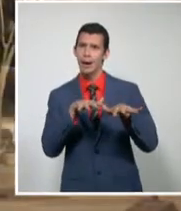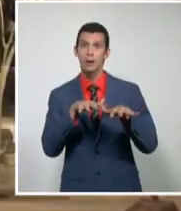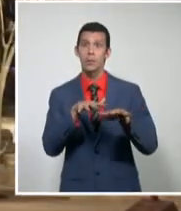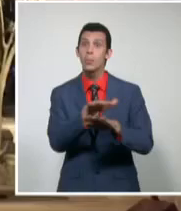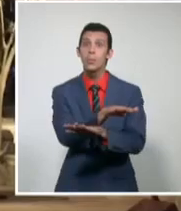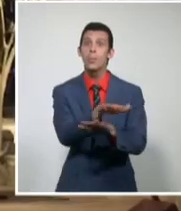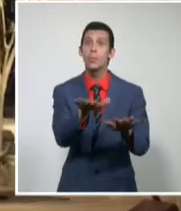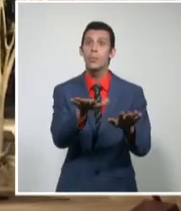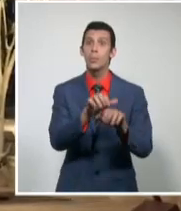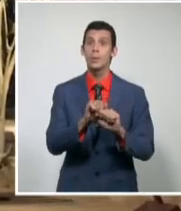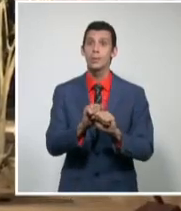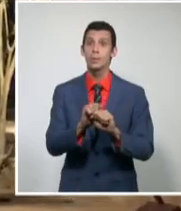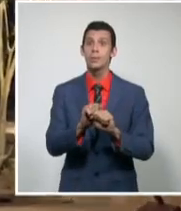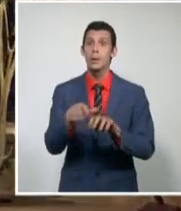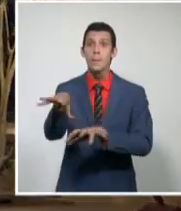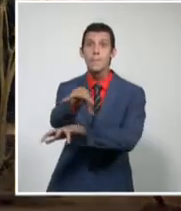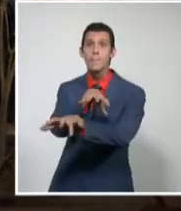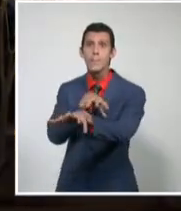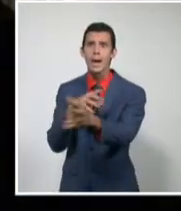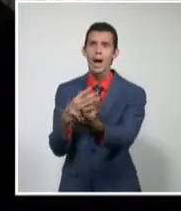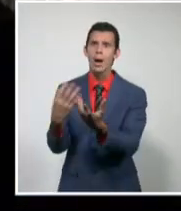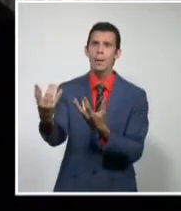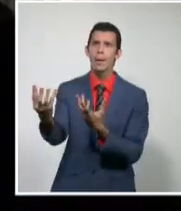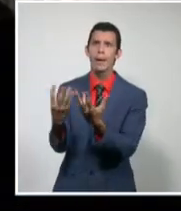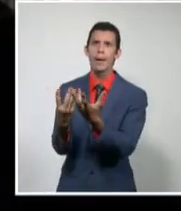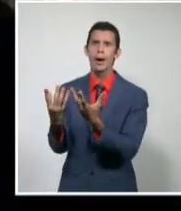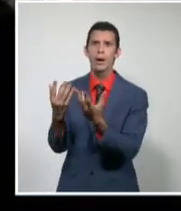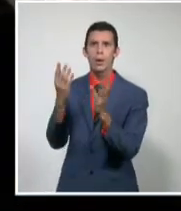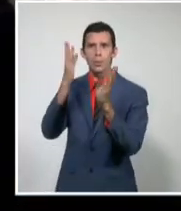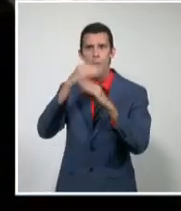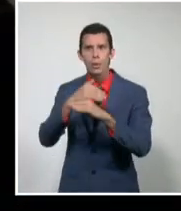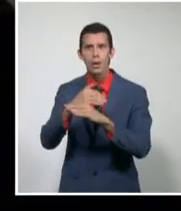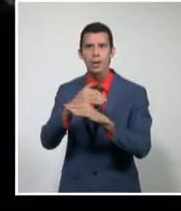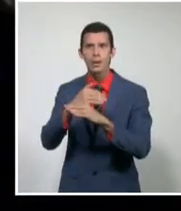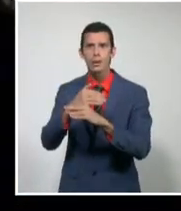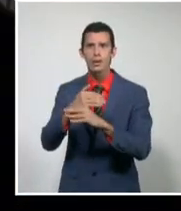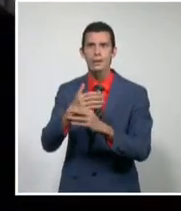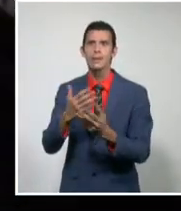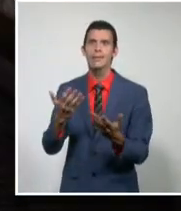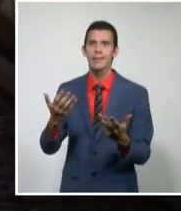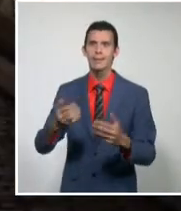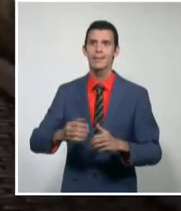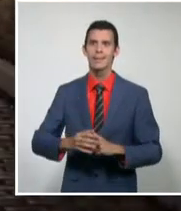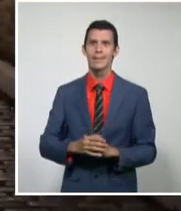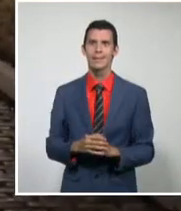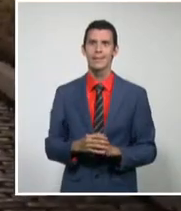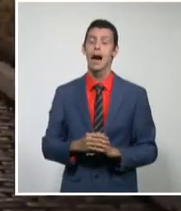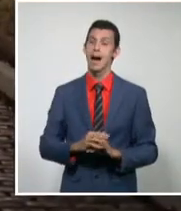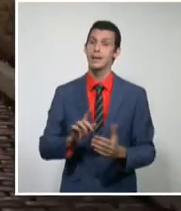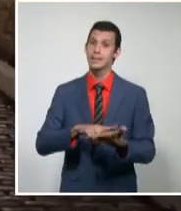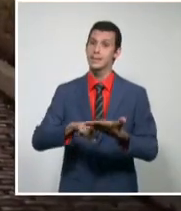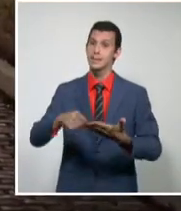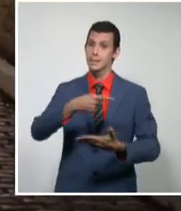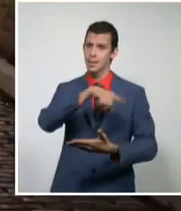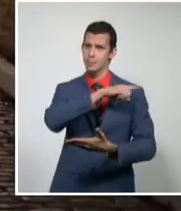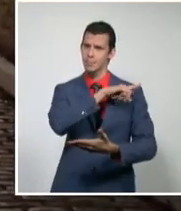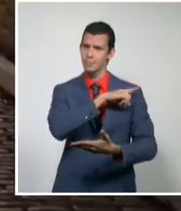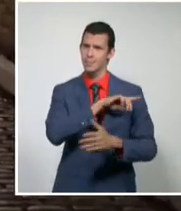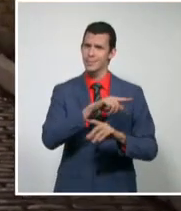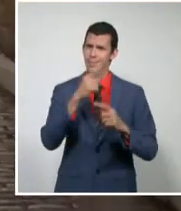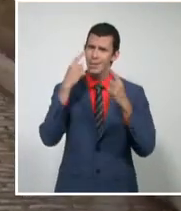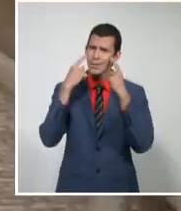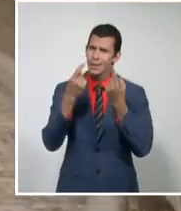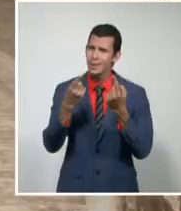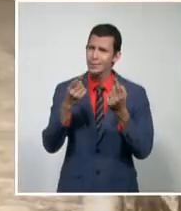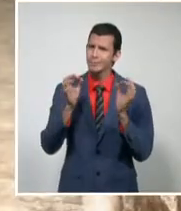desierto a esta hora hace solo pocas semanas ya habría muchísimo público